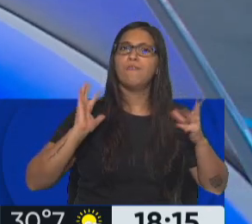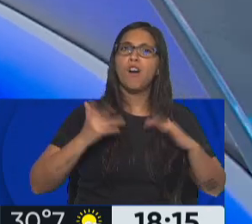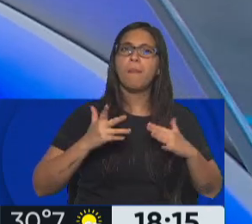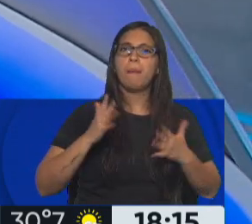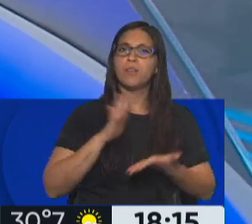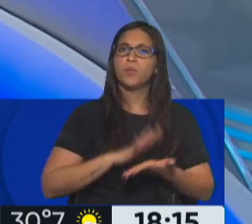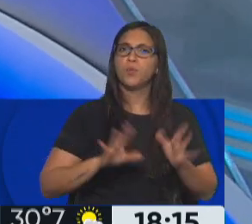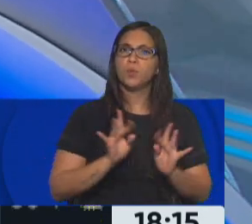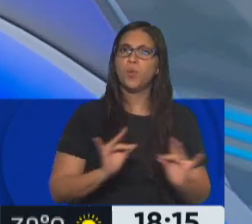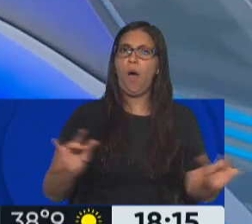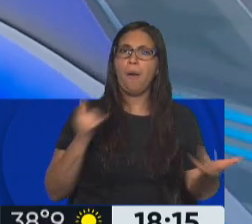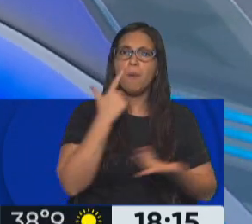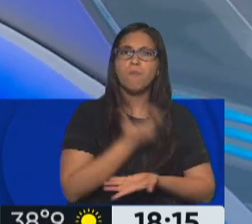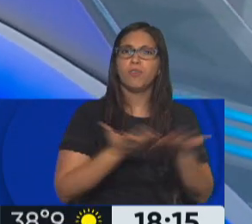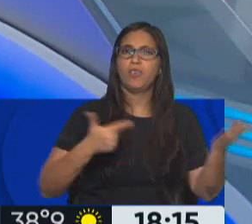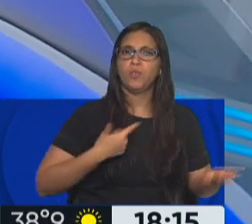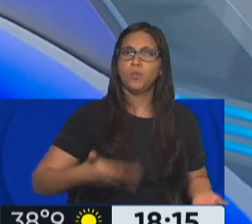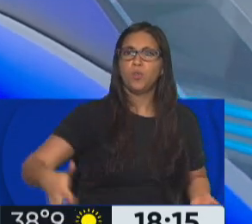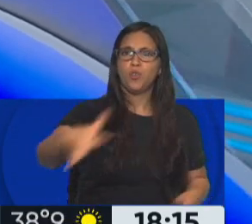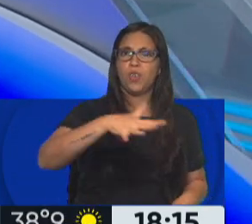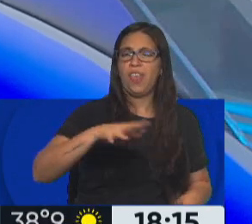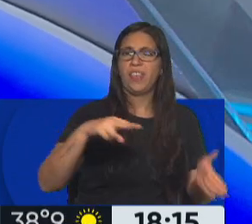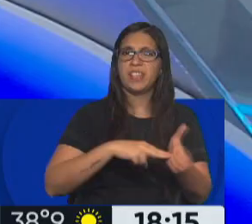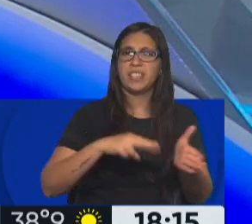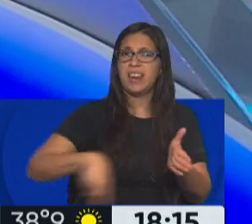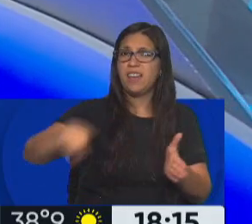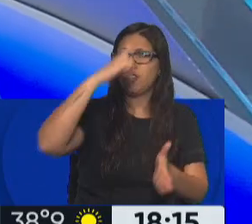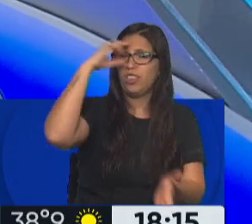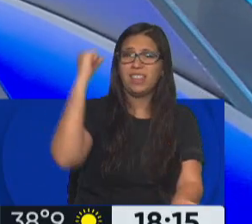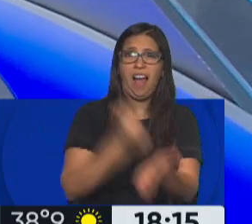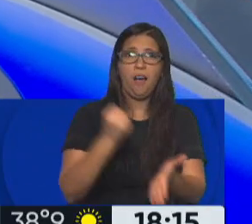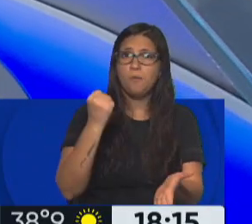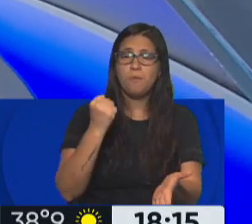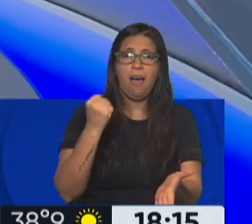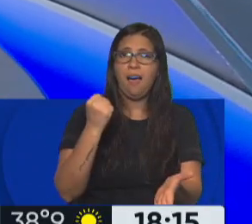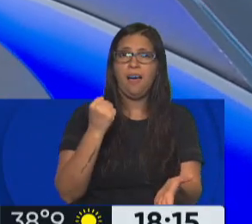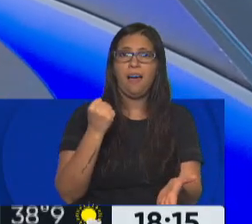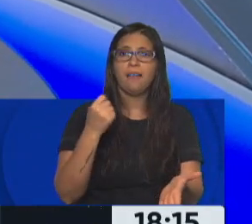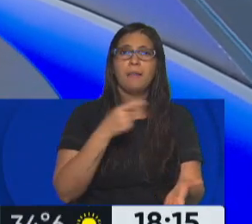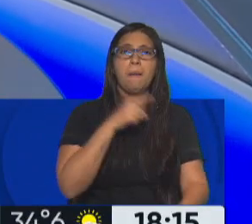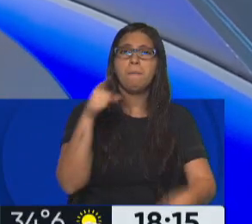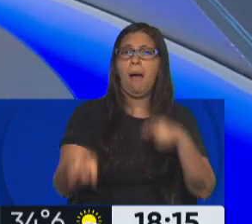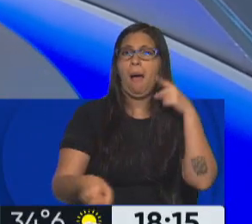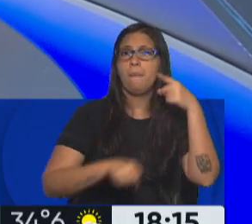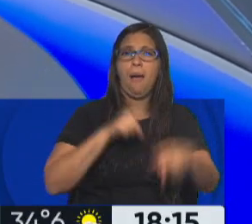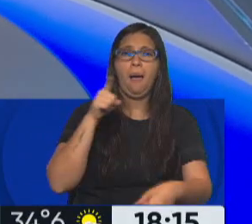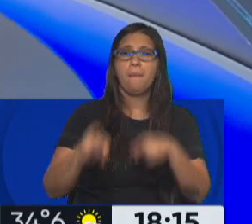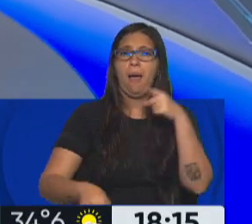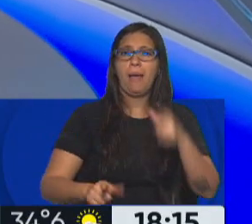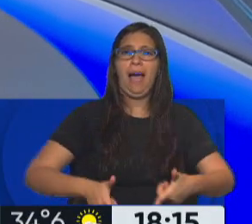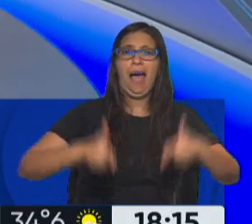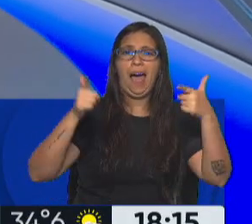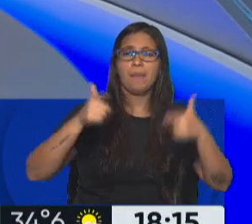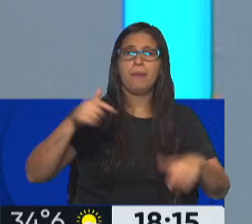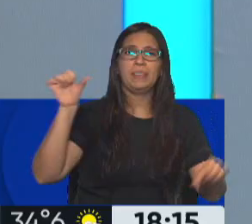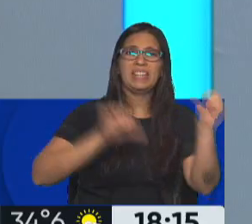supuesto, Sí. pero también a la sociedad siria. Recordemos que esta sociedad ha sido traumatizada por... atacada con armas